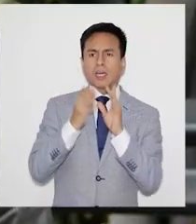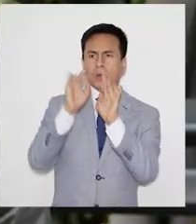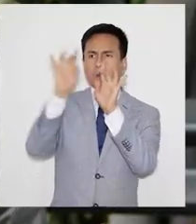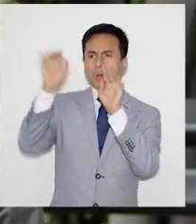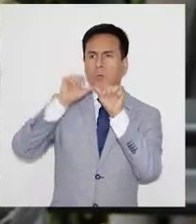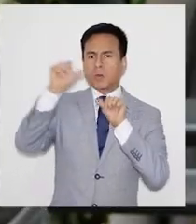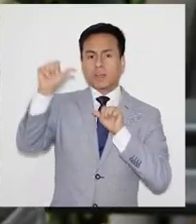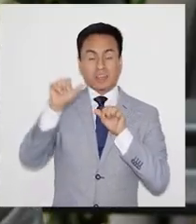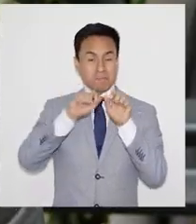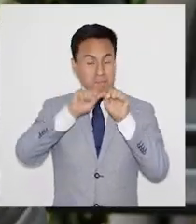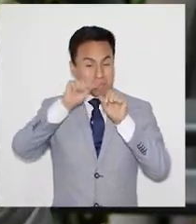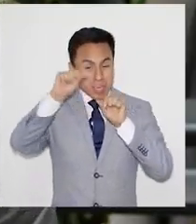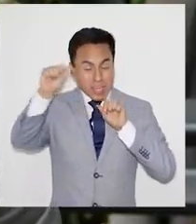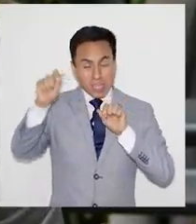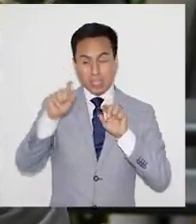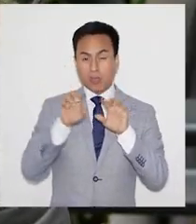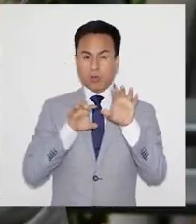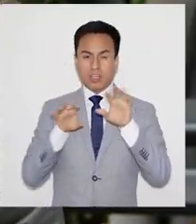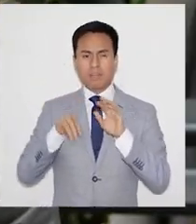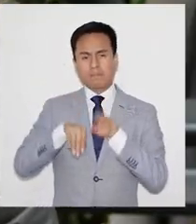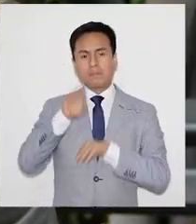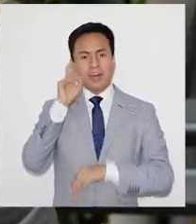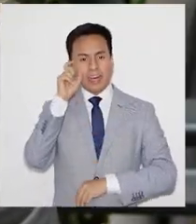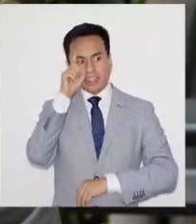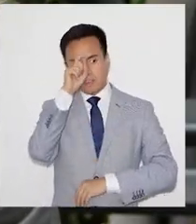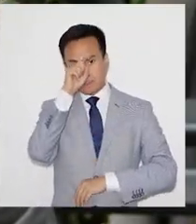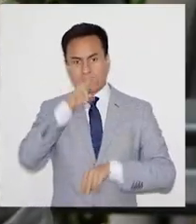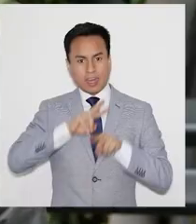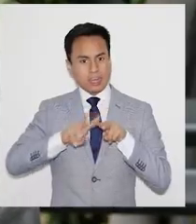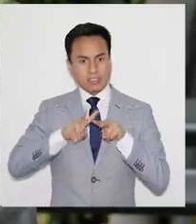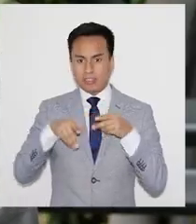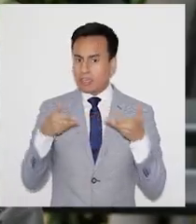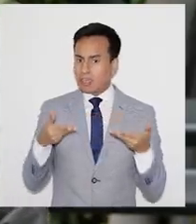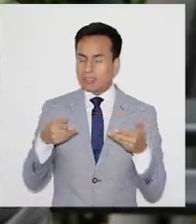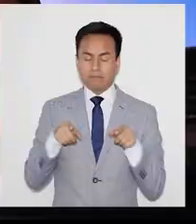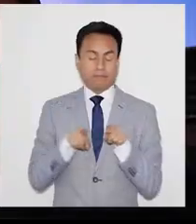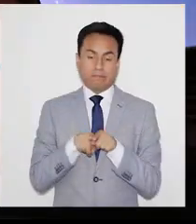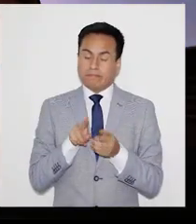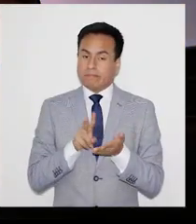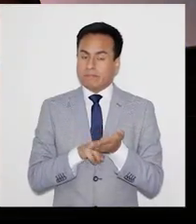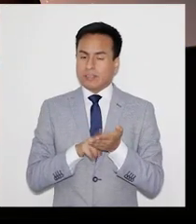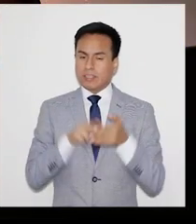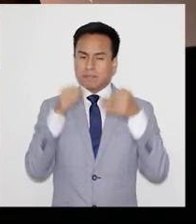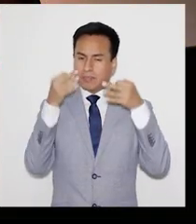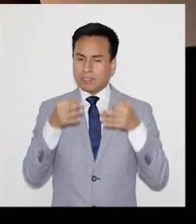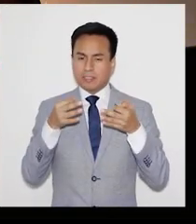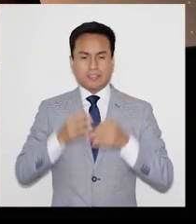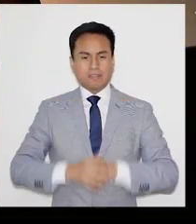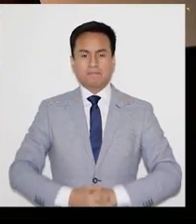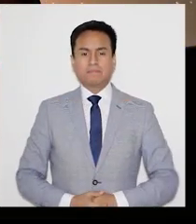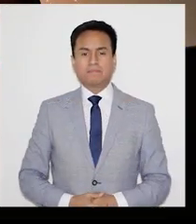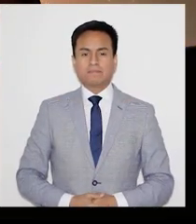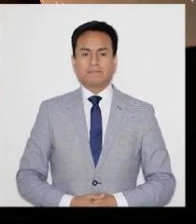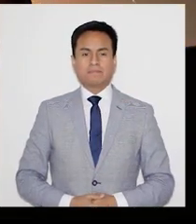Medir distancia en el universo es una de las cosas más difíciles de hacer de manera precisa.